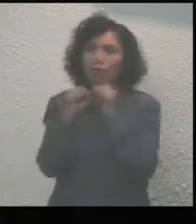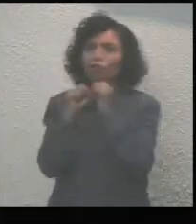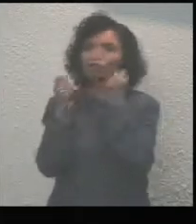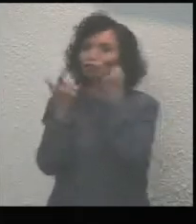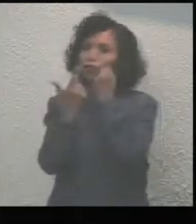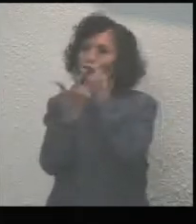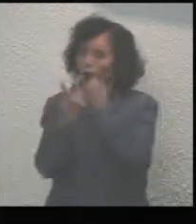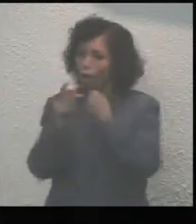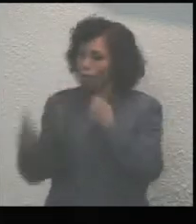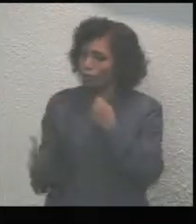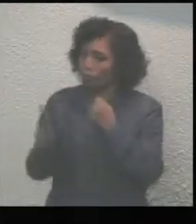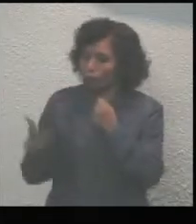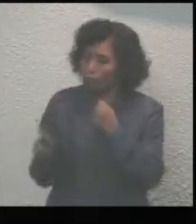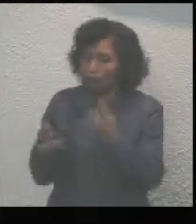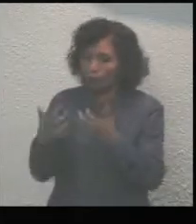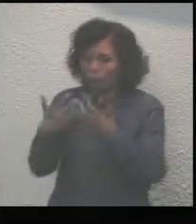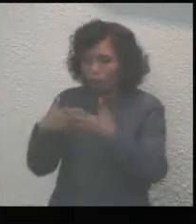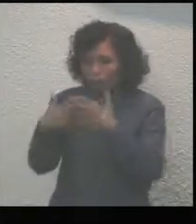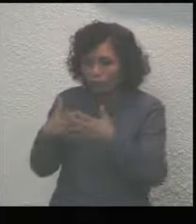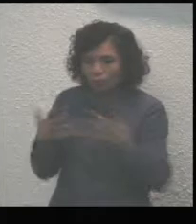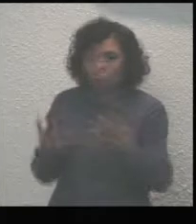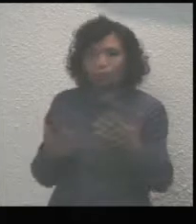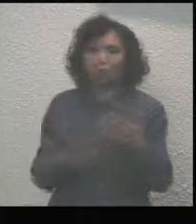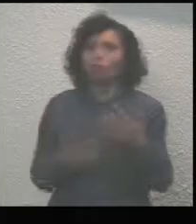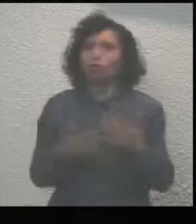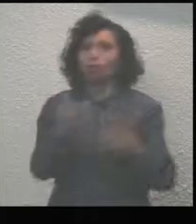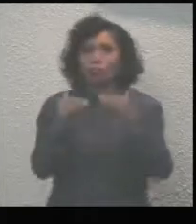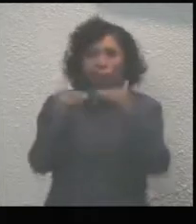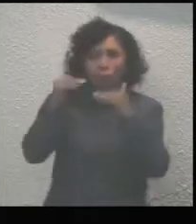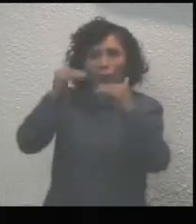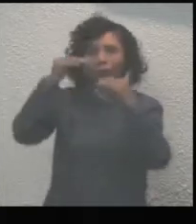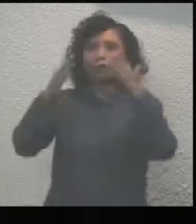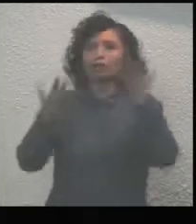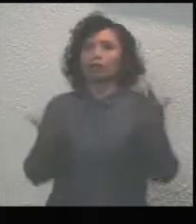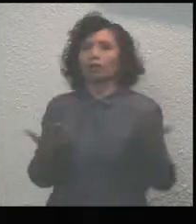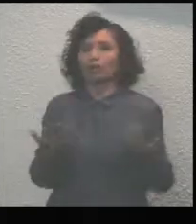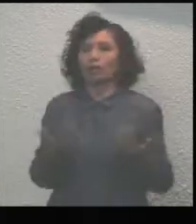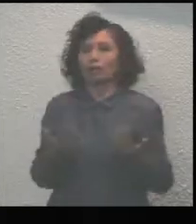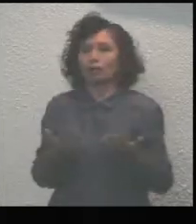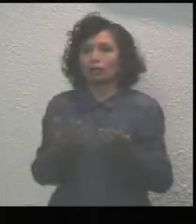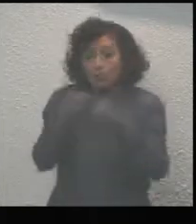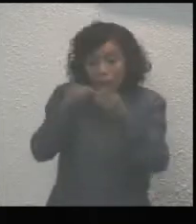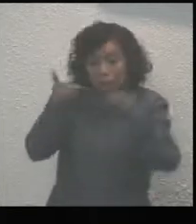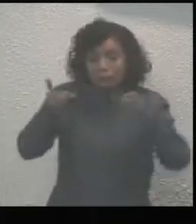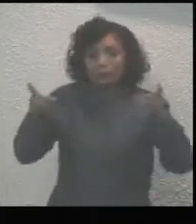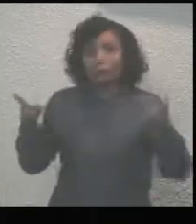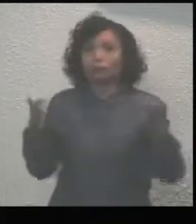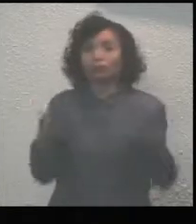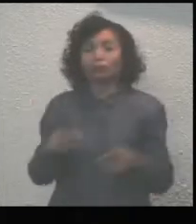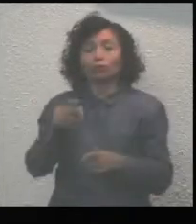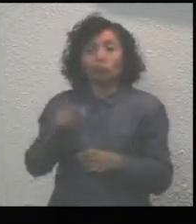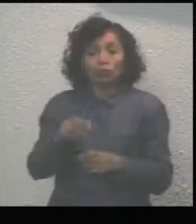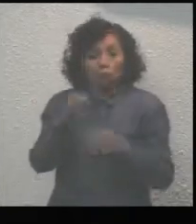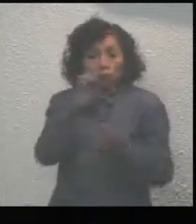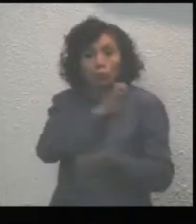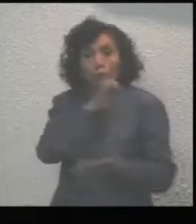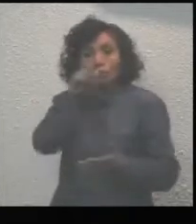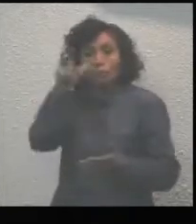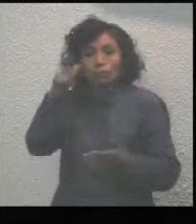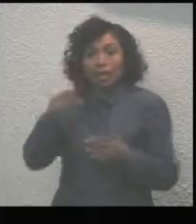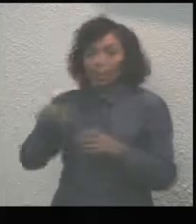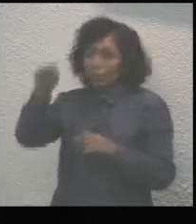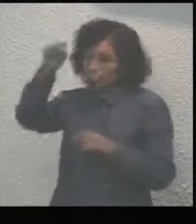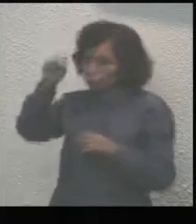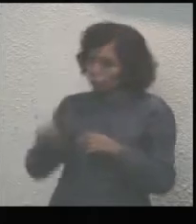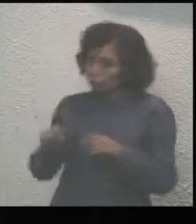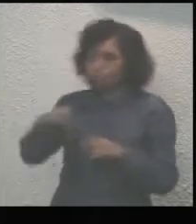rural, inversión, empleo y competitividad, infraestructura para el desarrollo, principalmente en el sur de